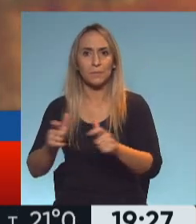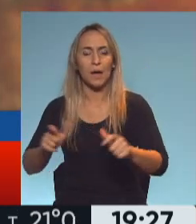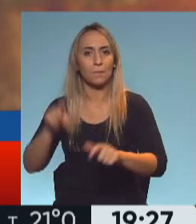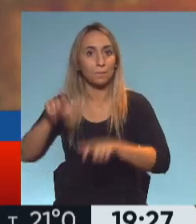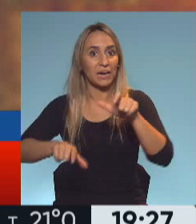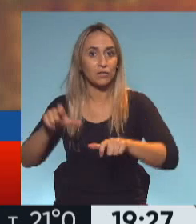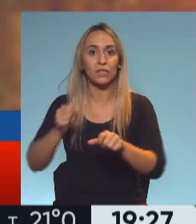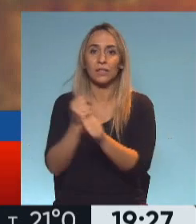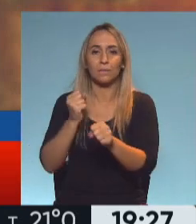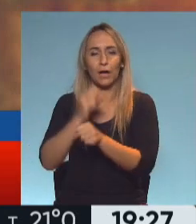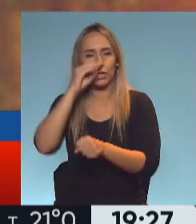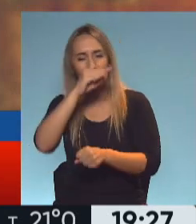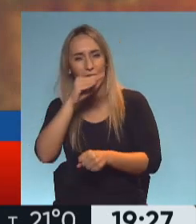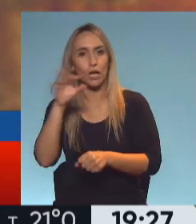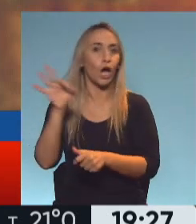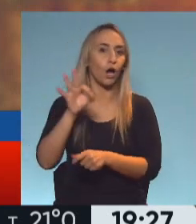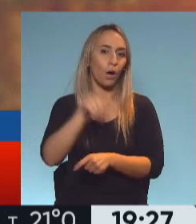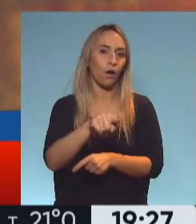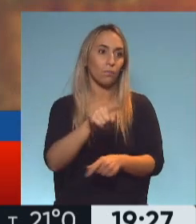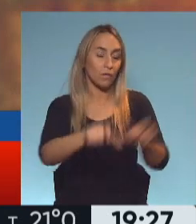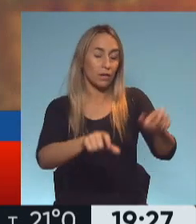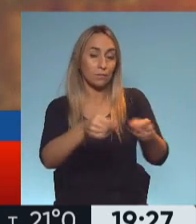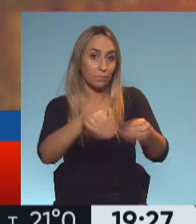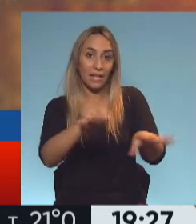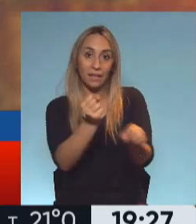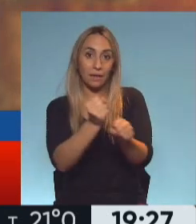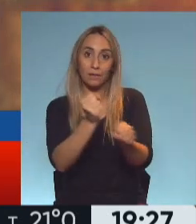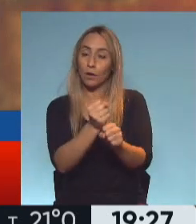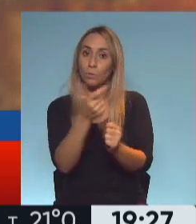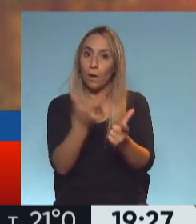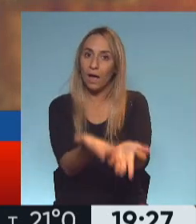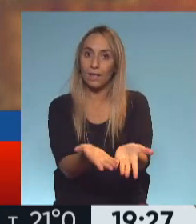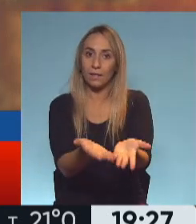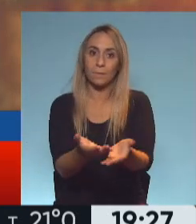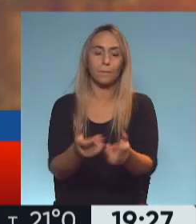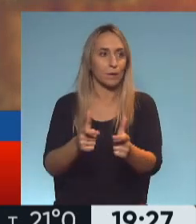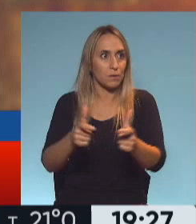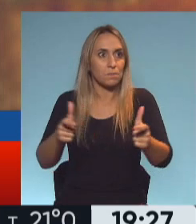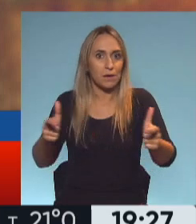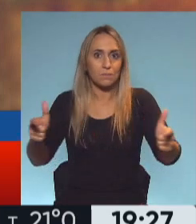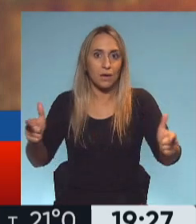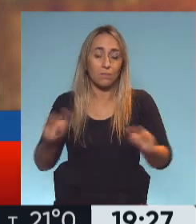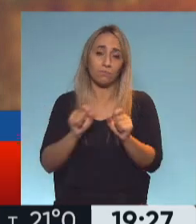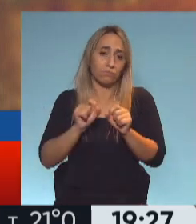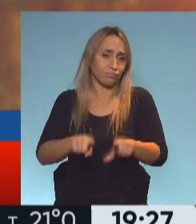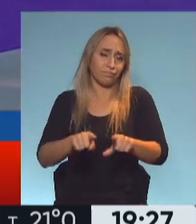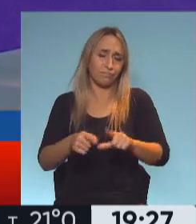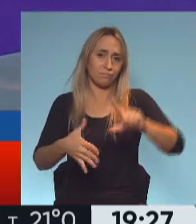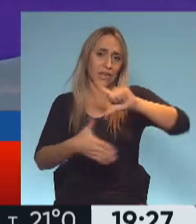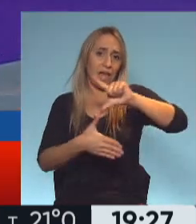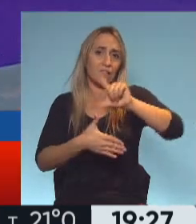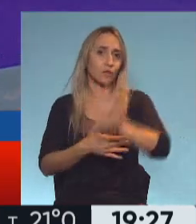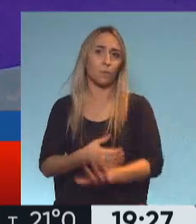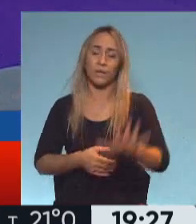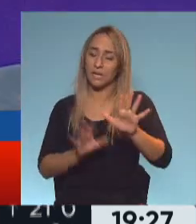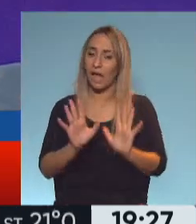desocupación, propio aumento de las desigualdades estructurales propia, si querés, del continente latinoamericano. Mira, si querés podemos